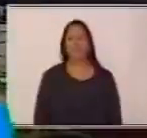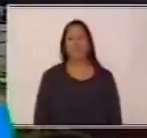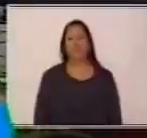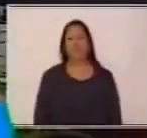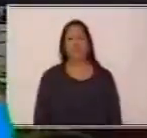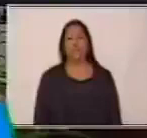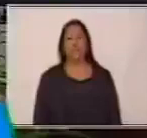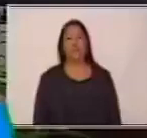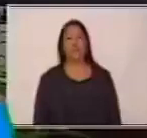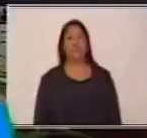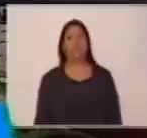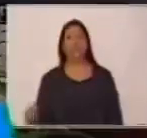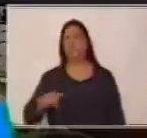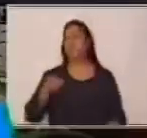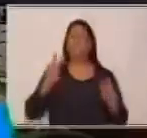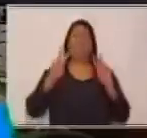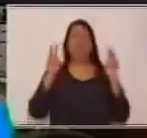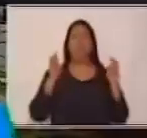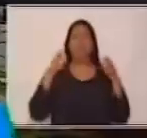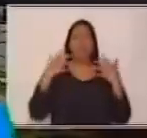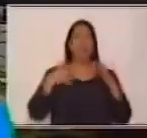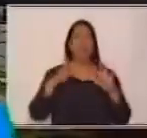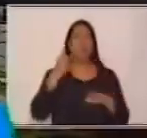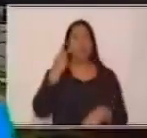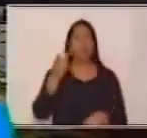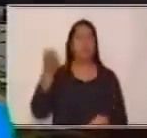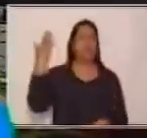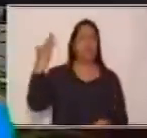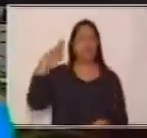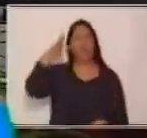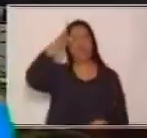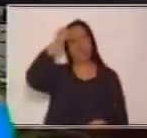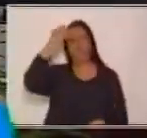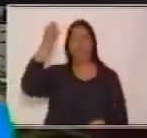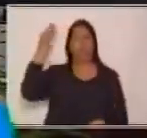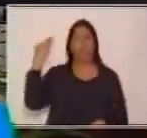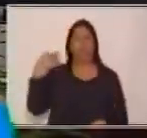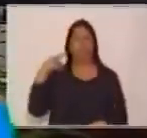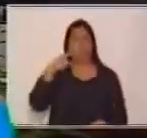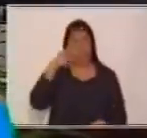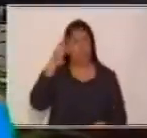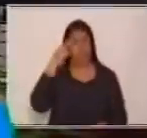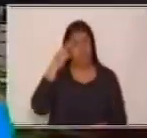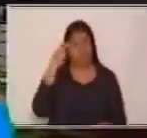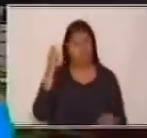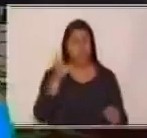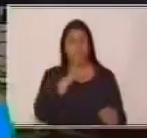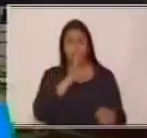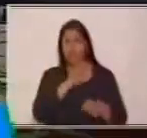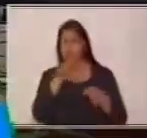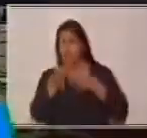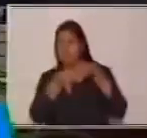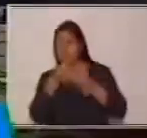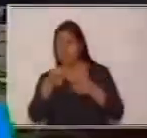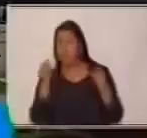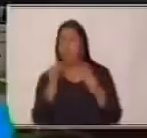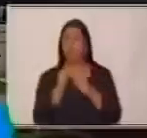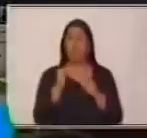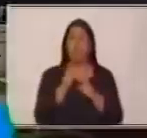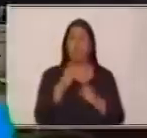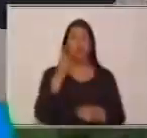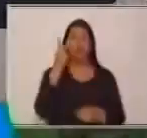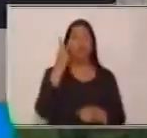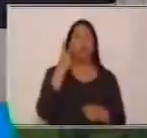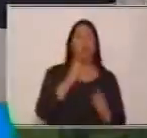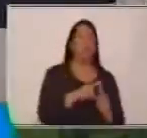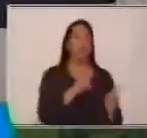hilo de los temas que hemos visto anteriormente, ¿te recuerdas cuando hablamos de la palabra y los dos tipos de significados que podemos